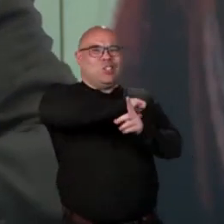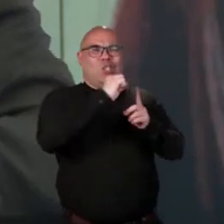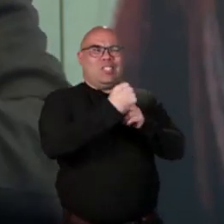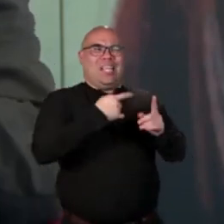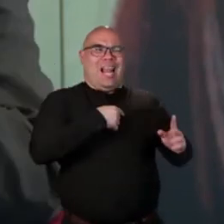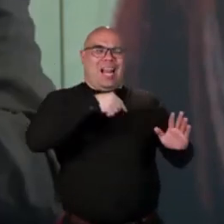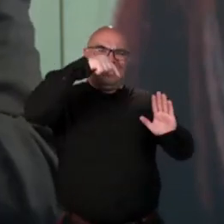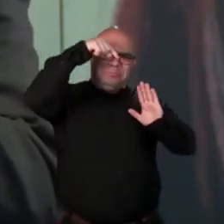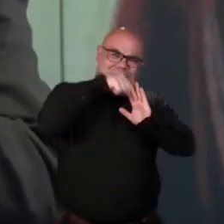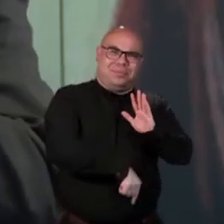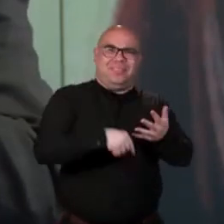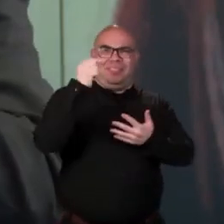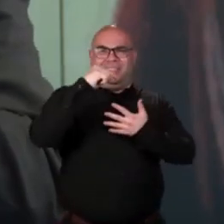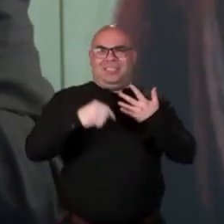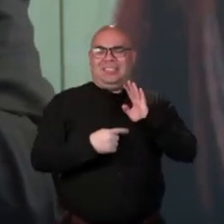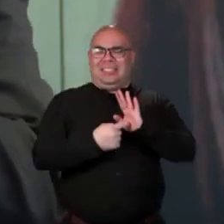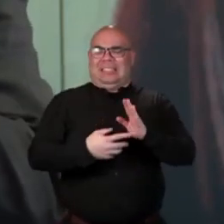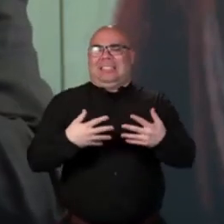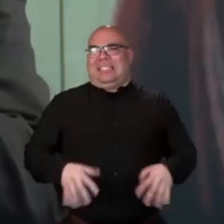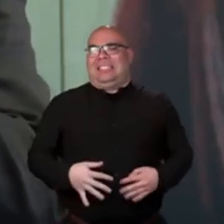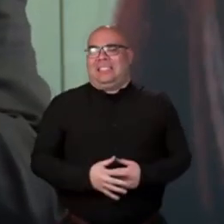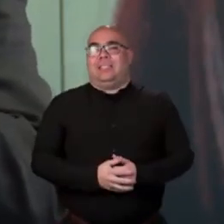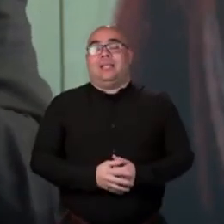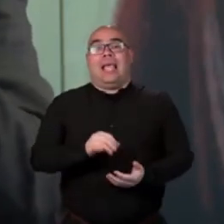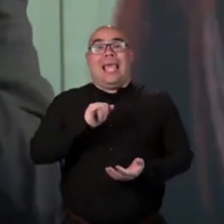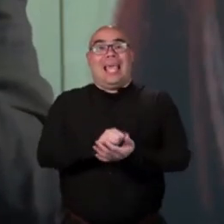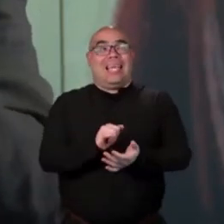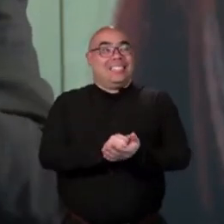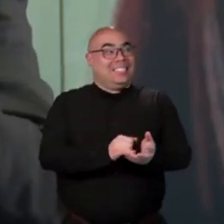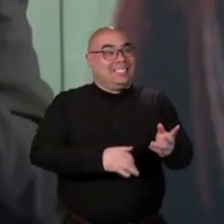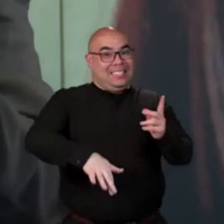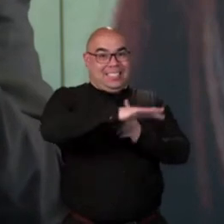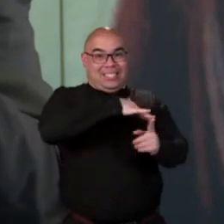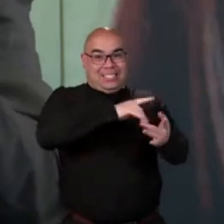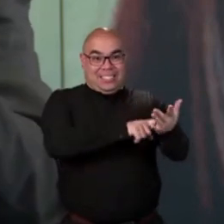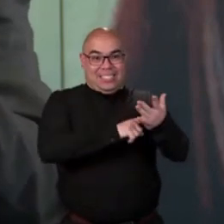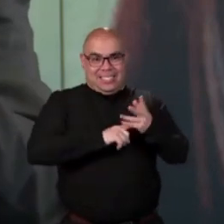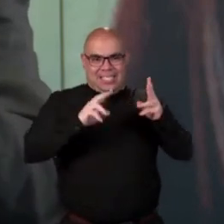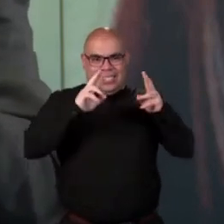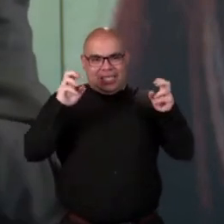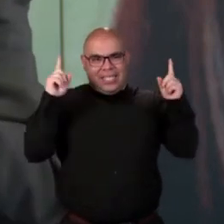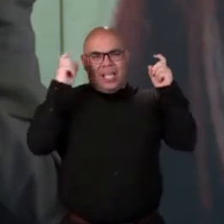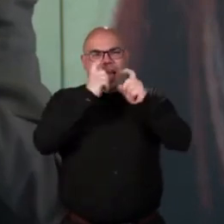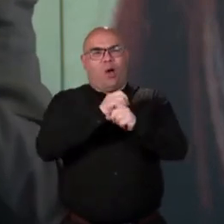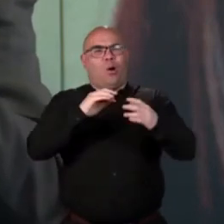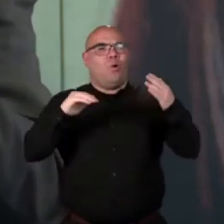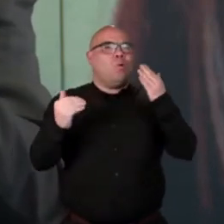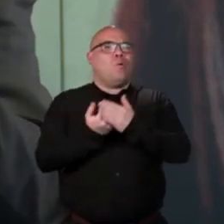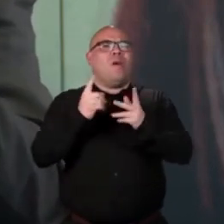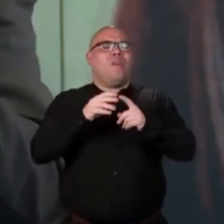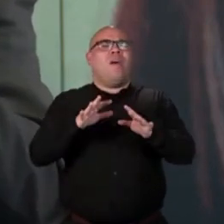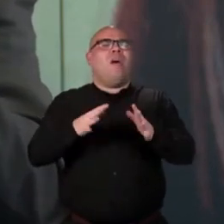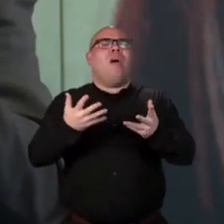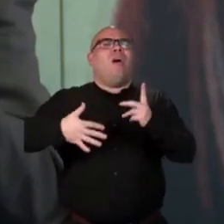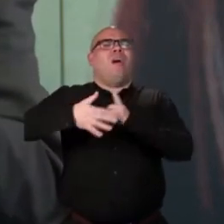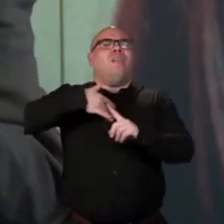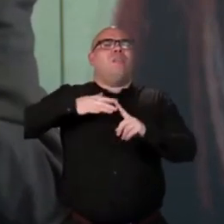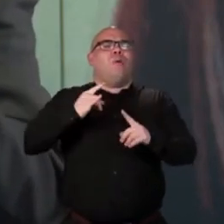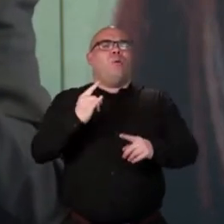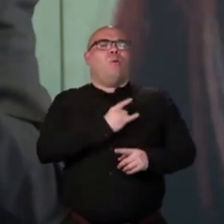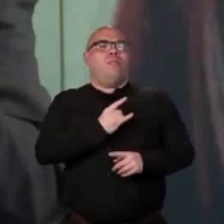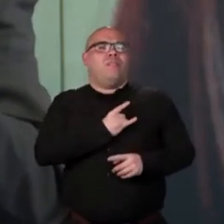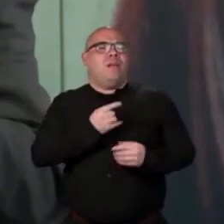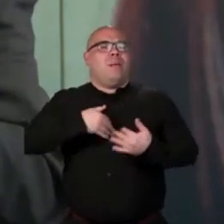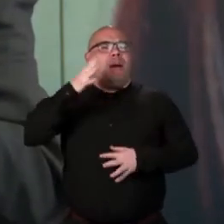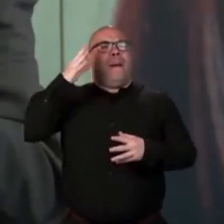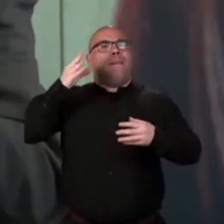encontramos inmersos. Este ecosistema lo que ha favorecido es la generación de un entorno universitario más